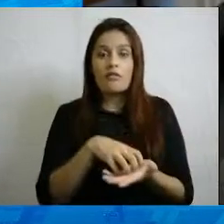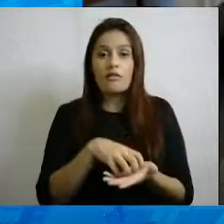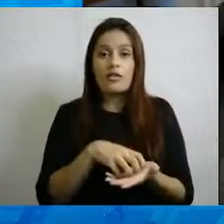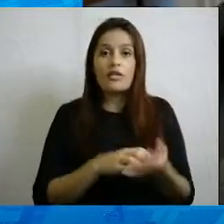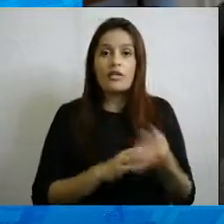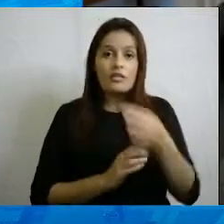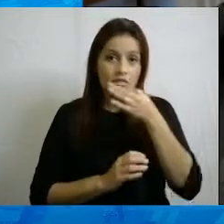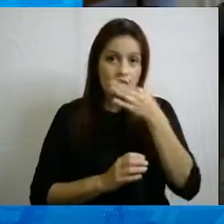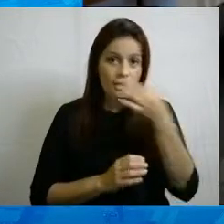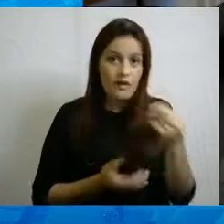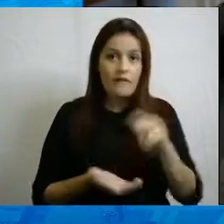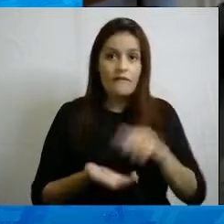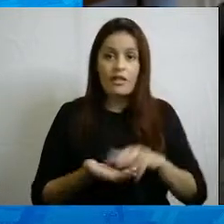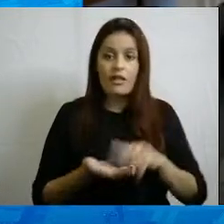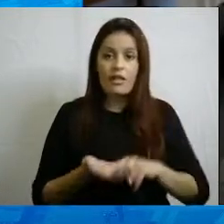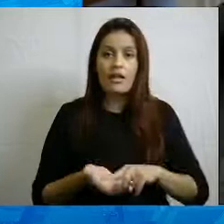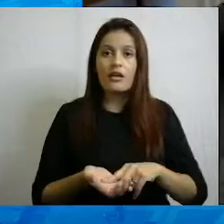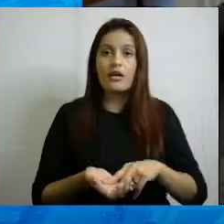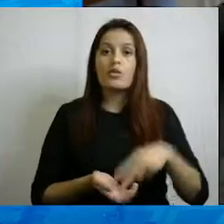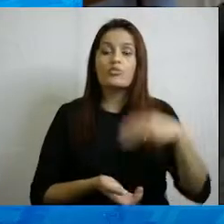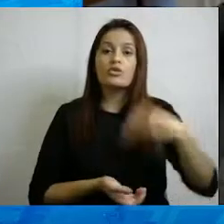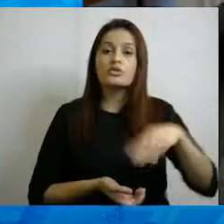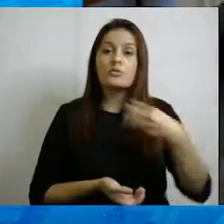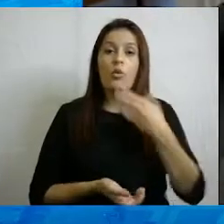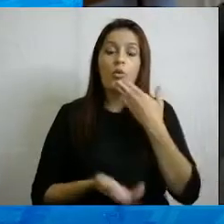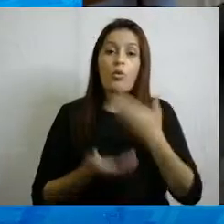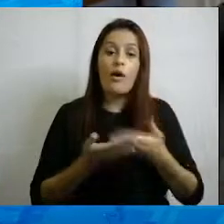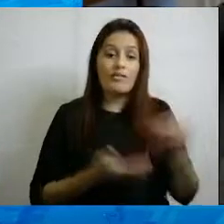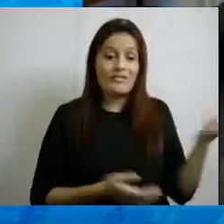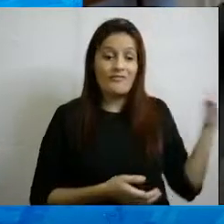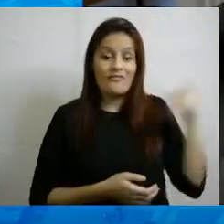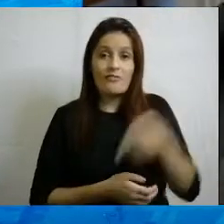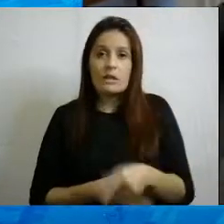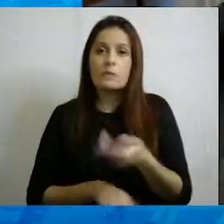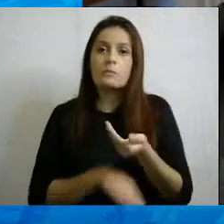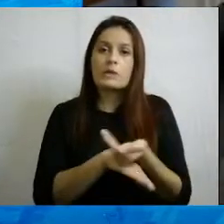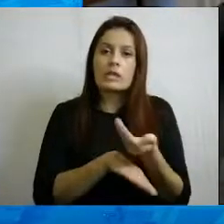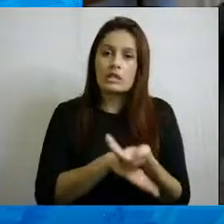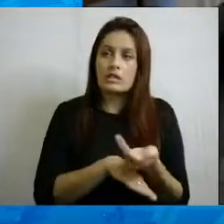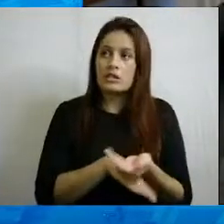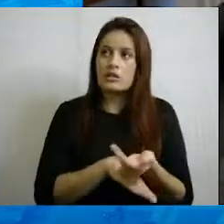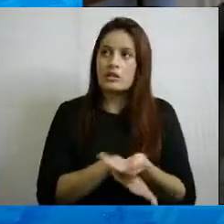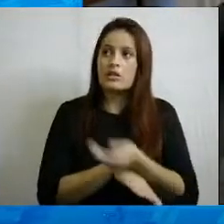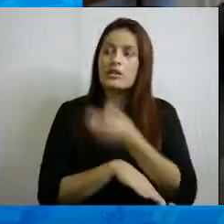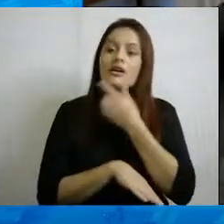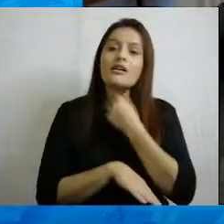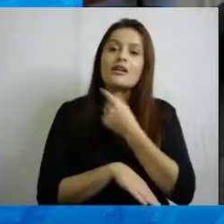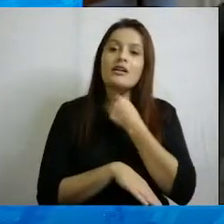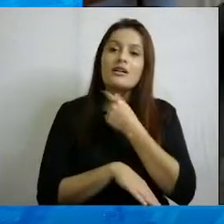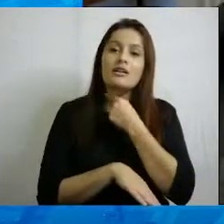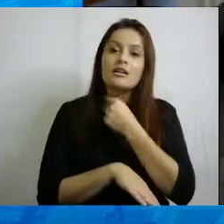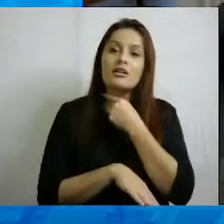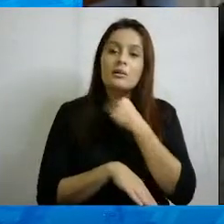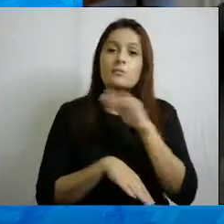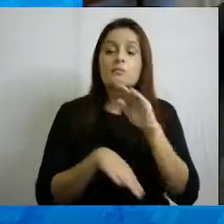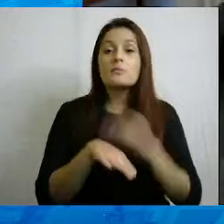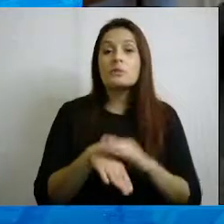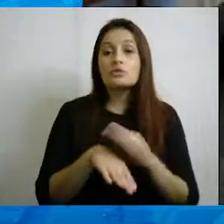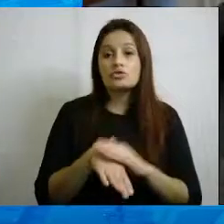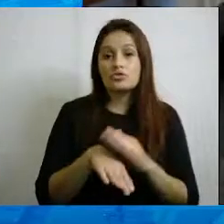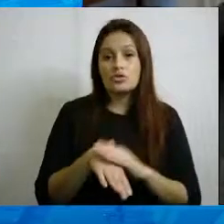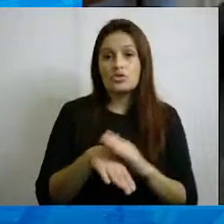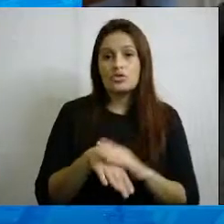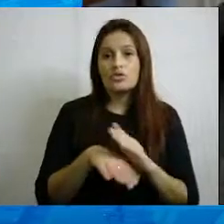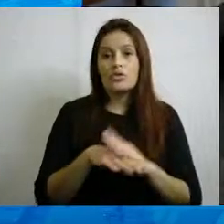diga la verdad acá en la municipalidad cuando vengan a pedir o querer algún tipo de permiso